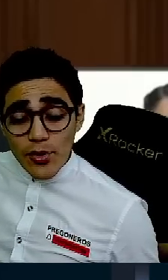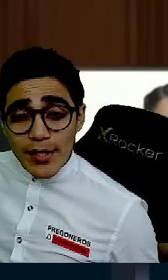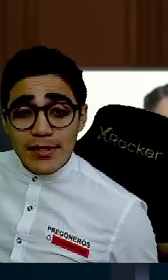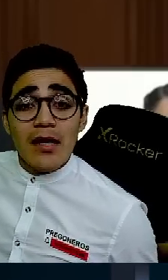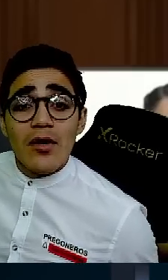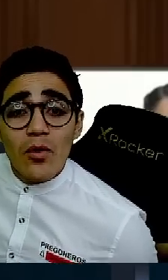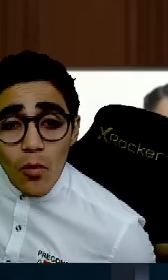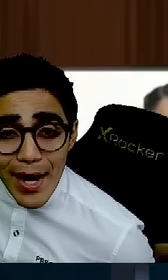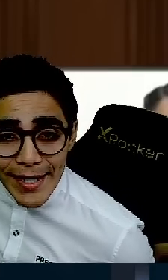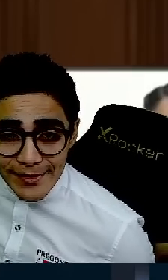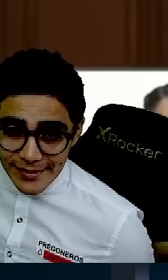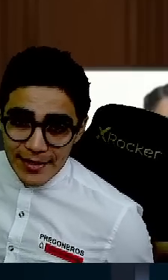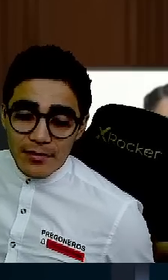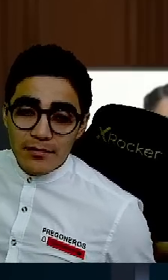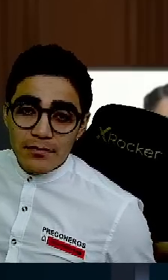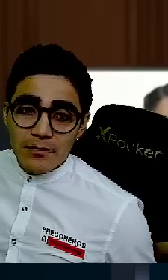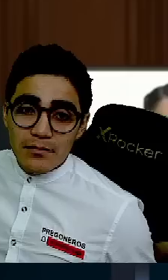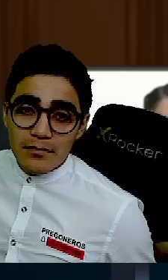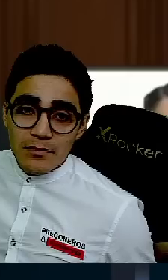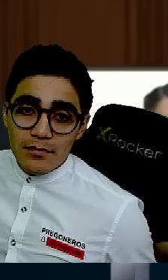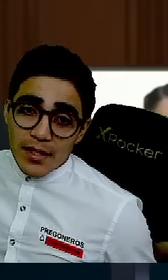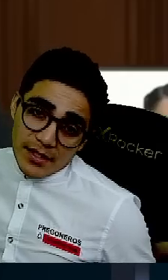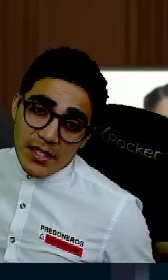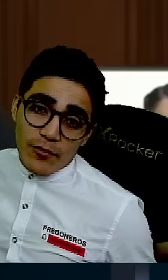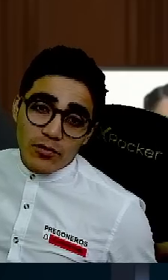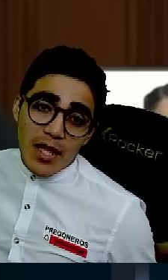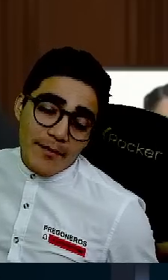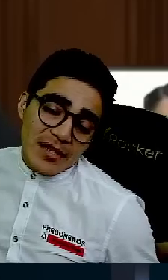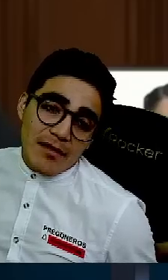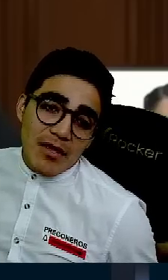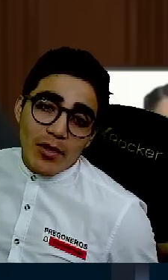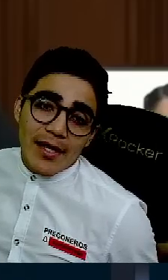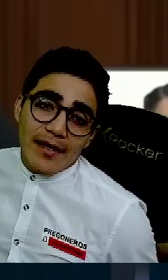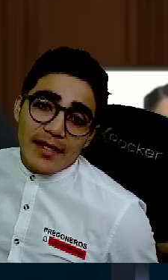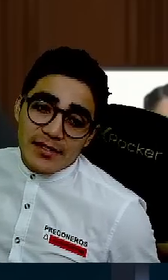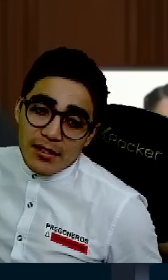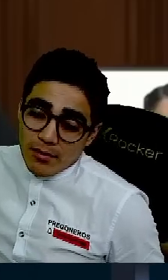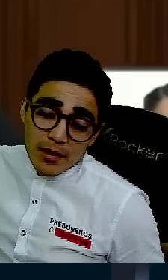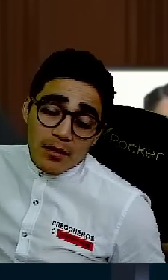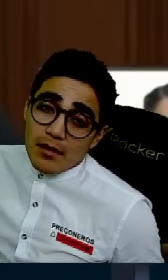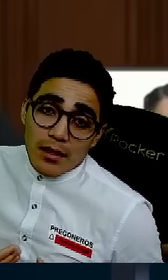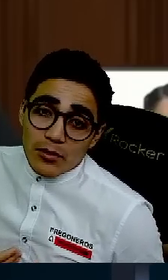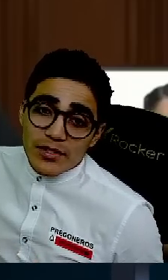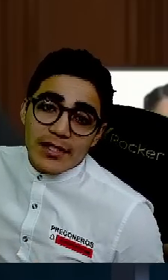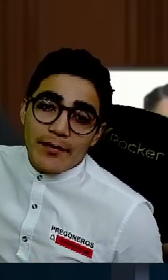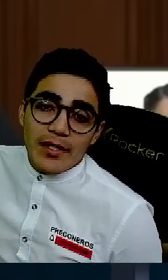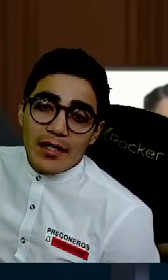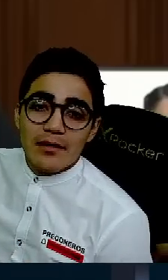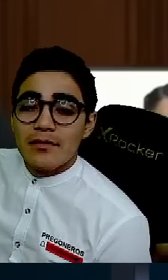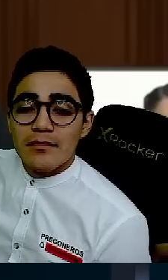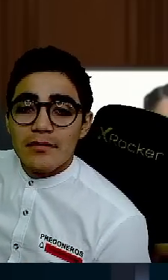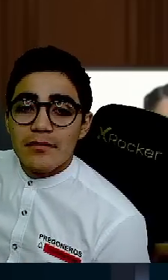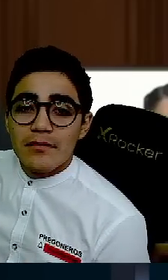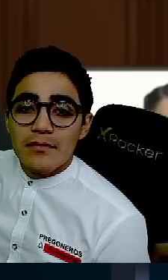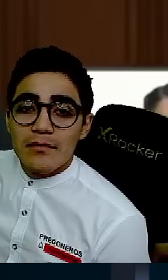Sí, señores, 40, que desafortunadamente, me duele decirlo, en nuestra